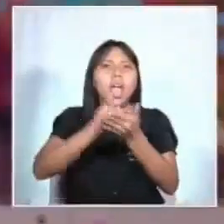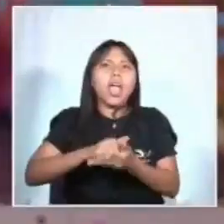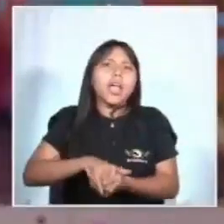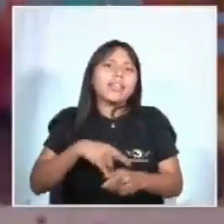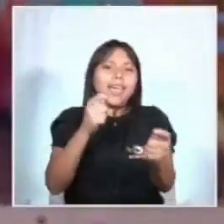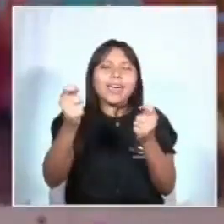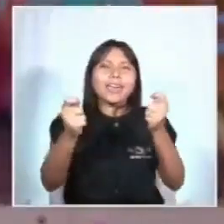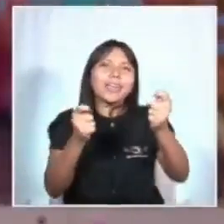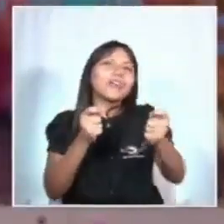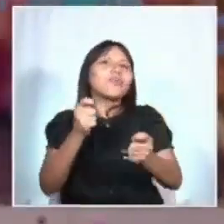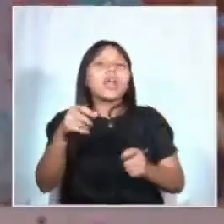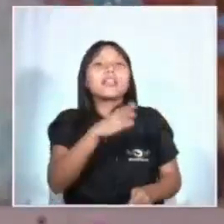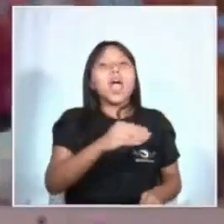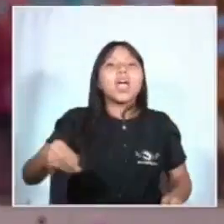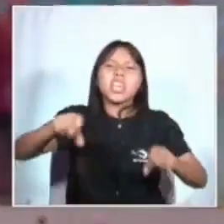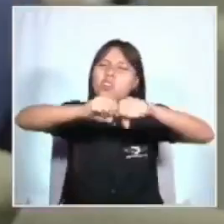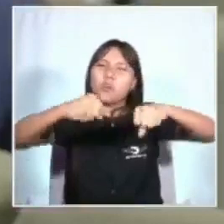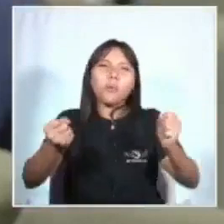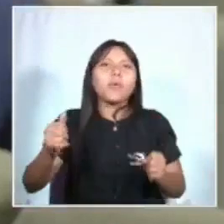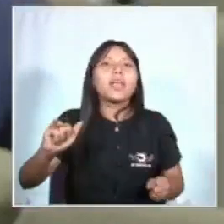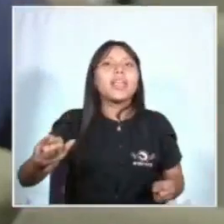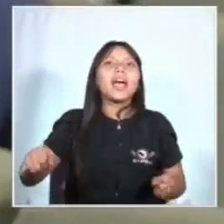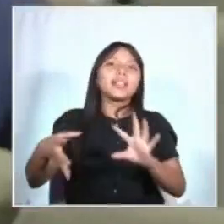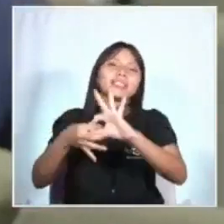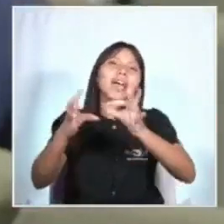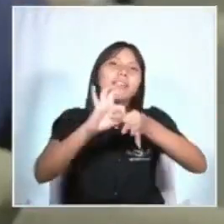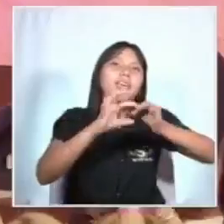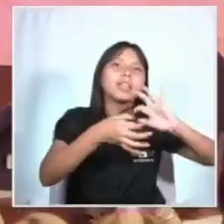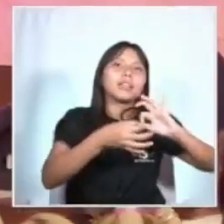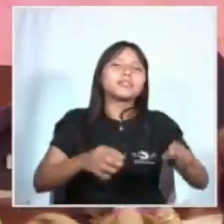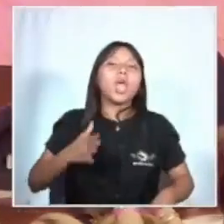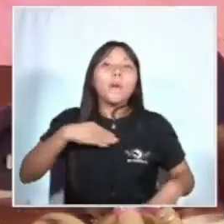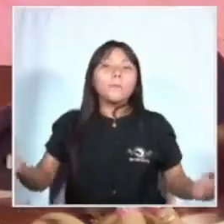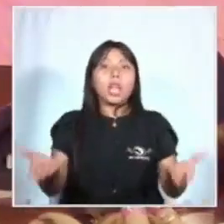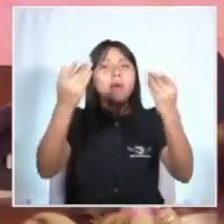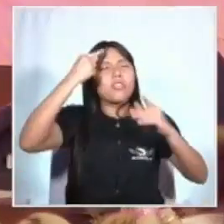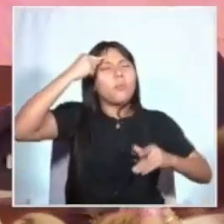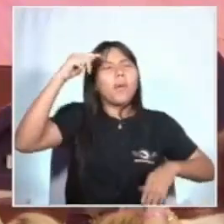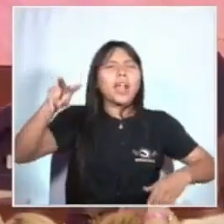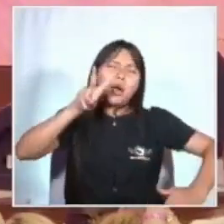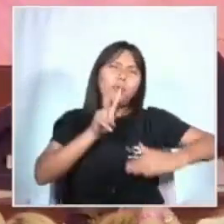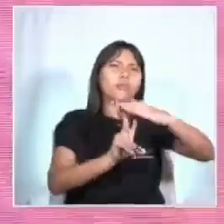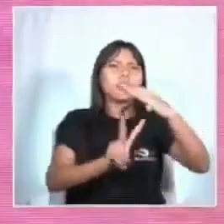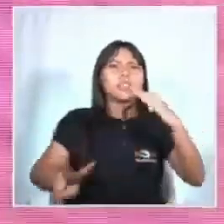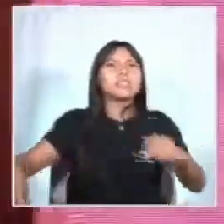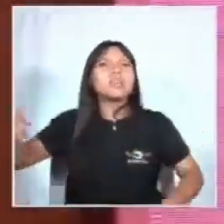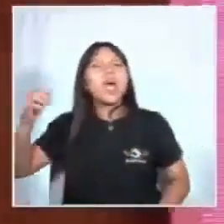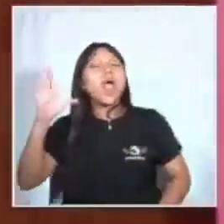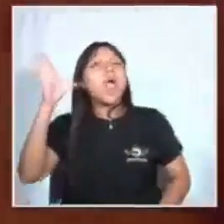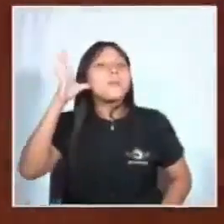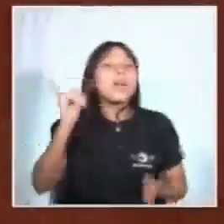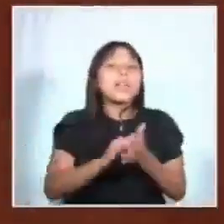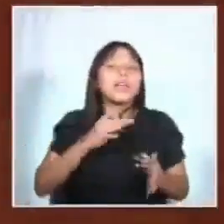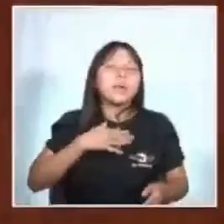las cadenas de todo lo que te rodea. Me levanto para profetizar, madre que me escucha, las